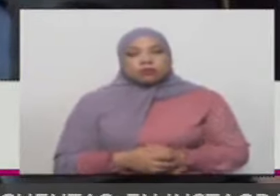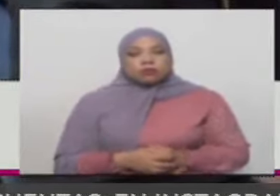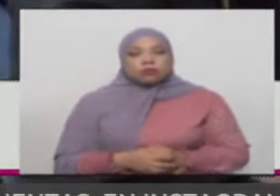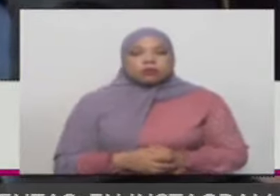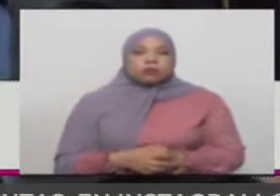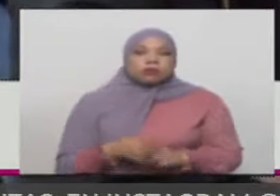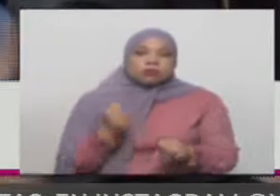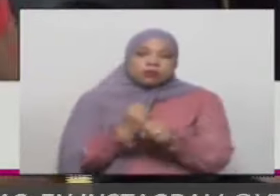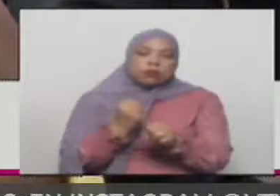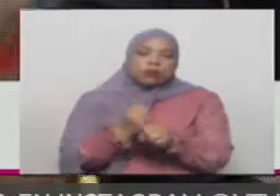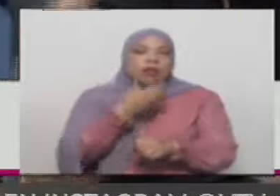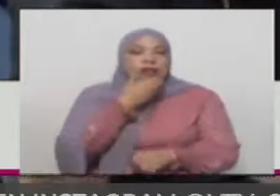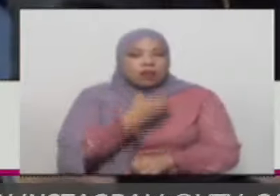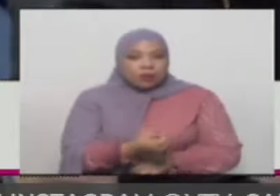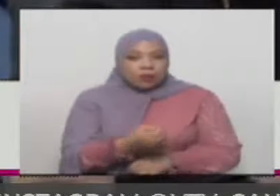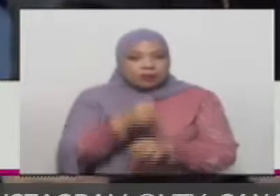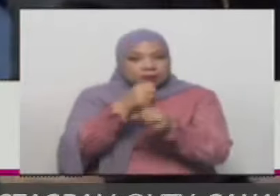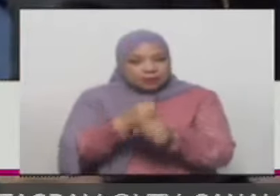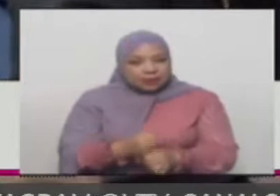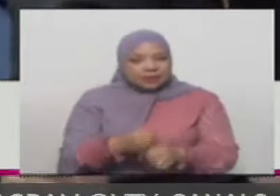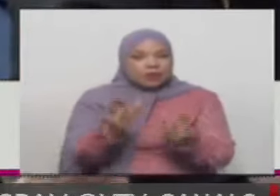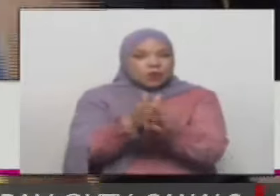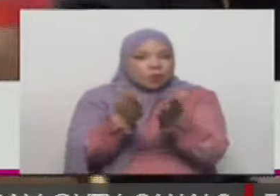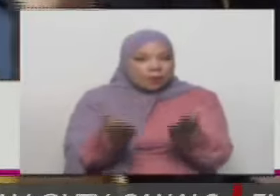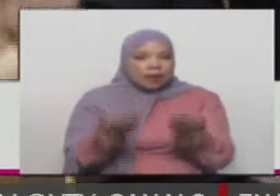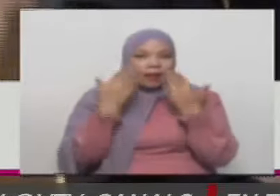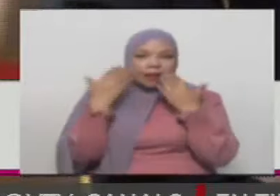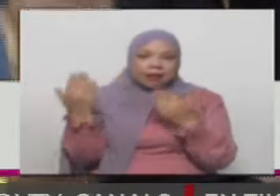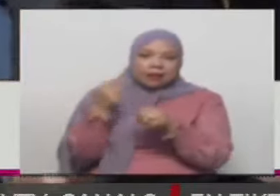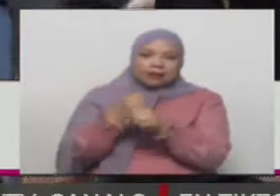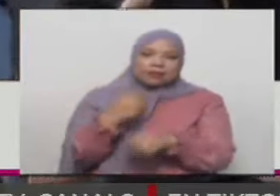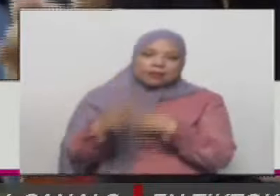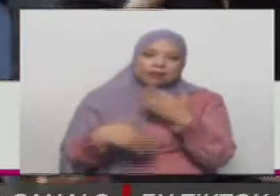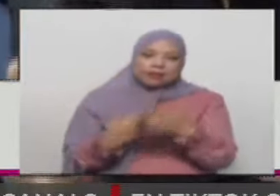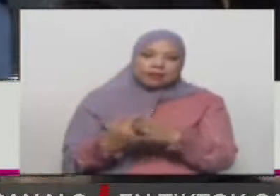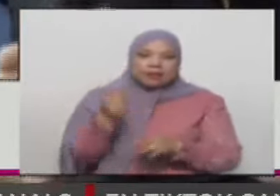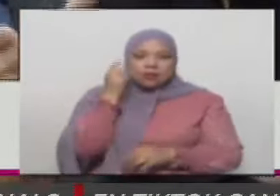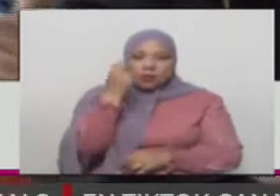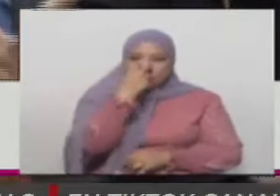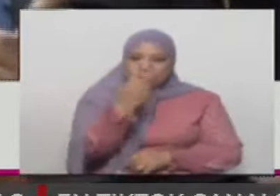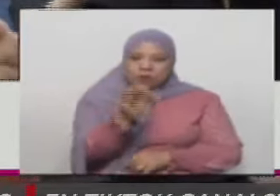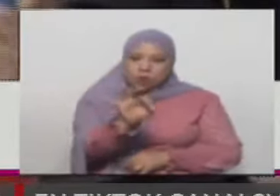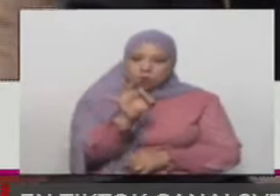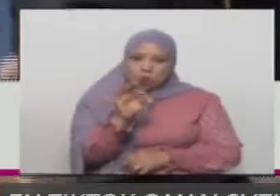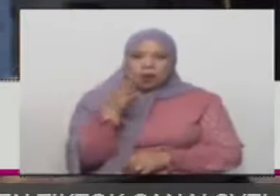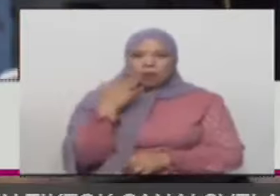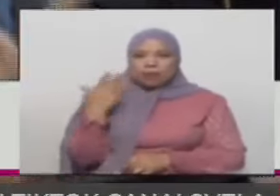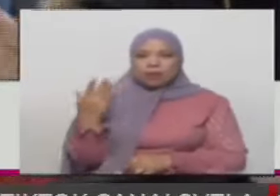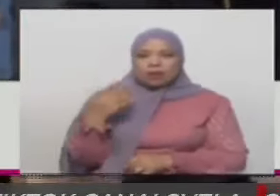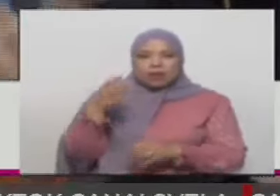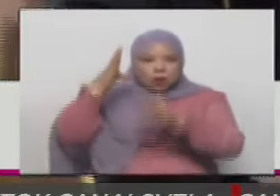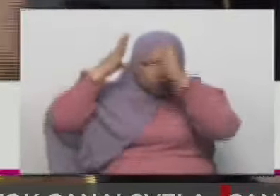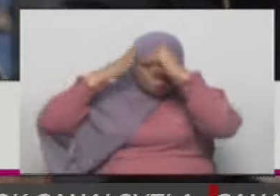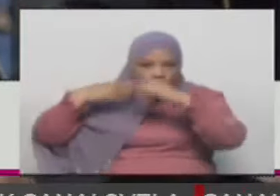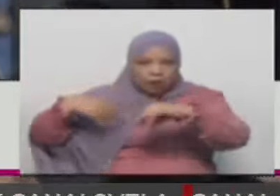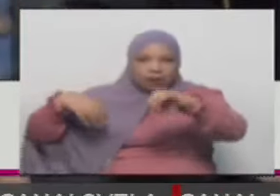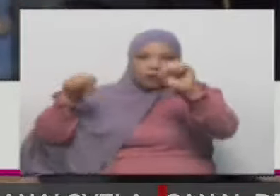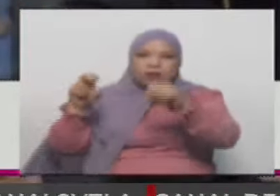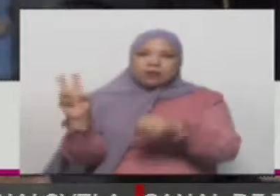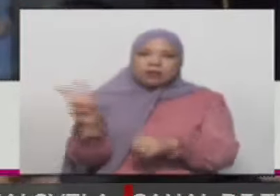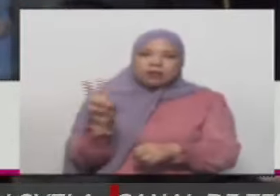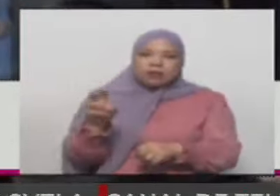en diciembre, lo esperamos en Cumaná y tenemos una invitación que le estamos haciendo al embajador de Venezuela